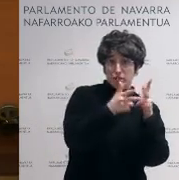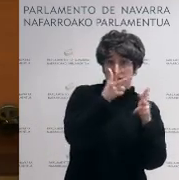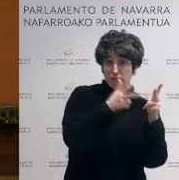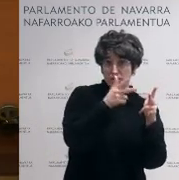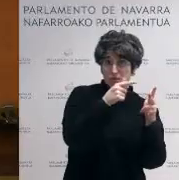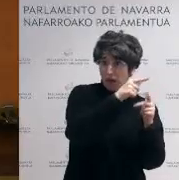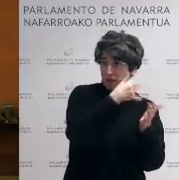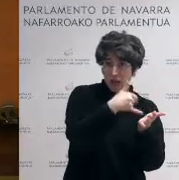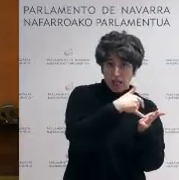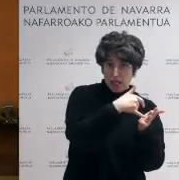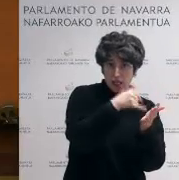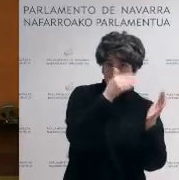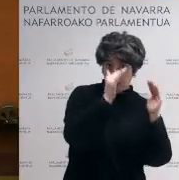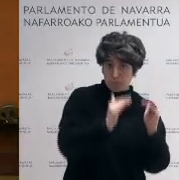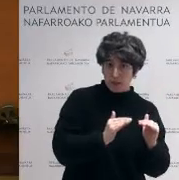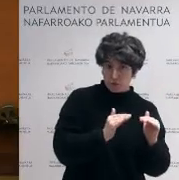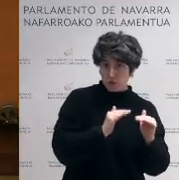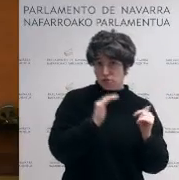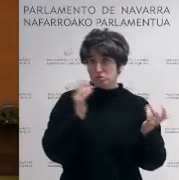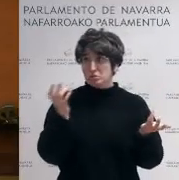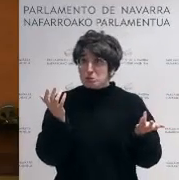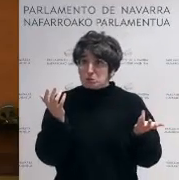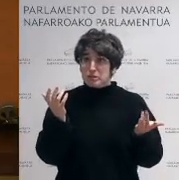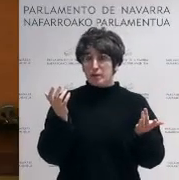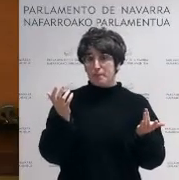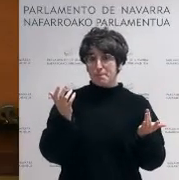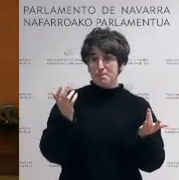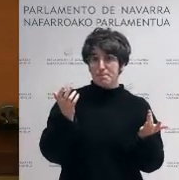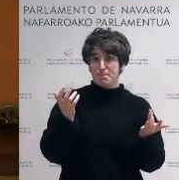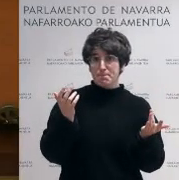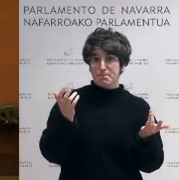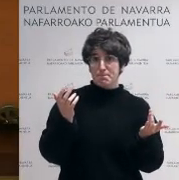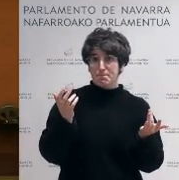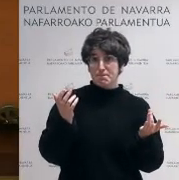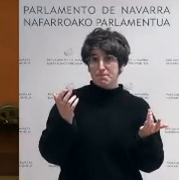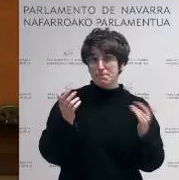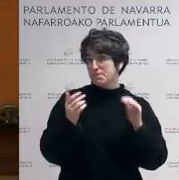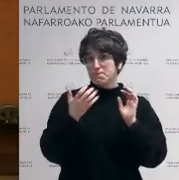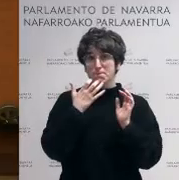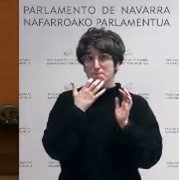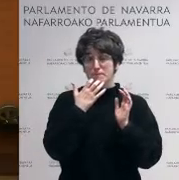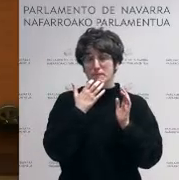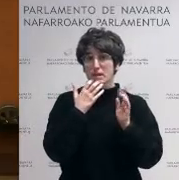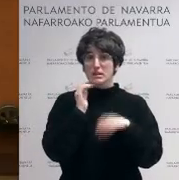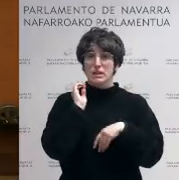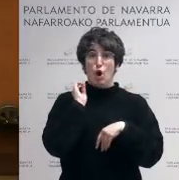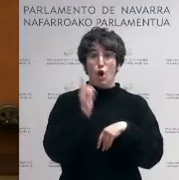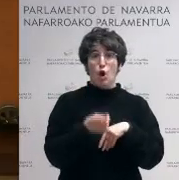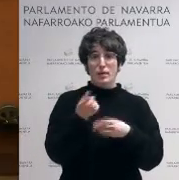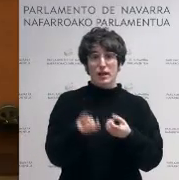Respóndanme a estas preguntas. Lo cierto es que la subida del mínimo exento hasta los 19.000 euros no